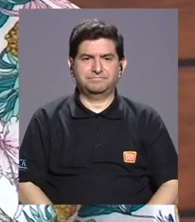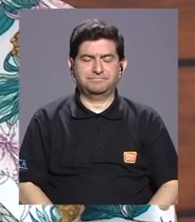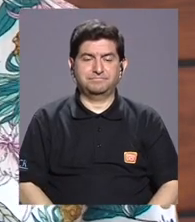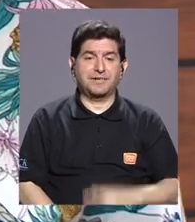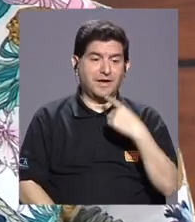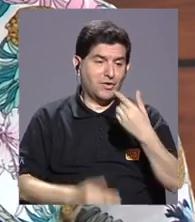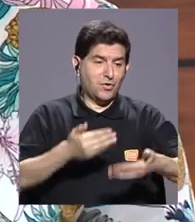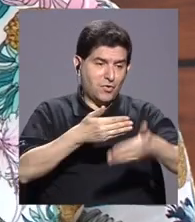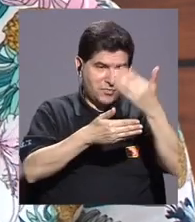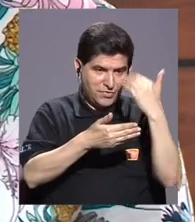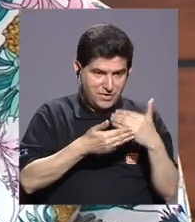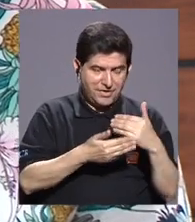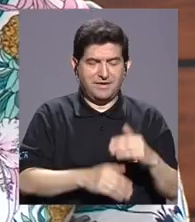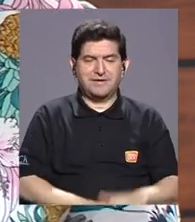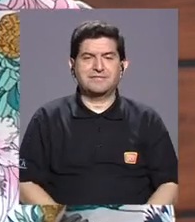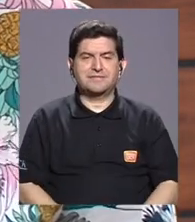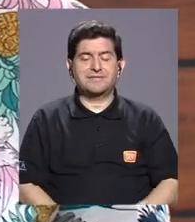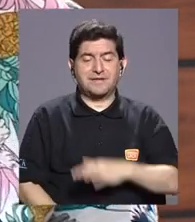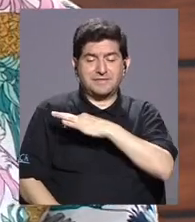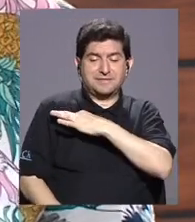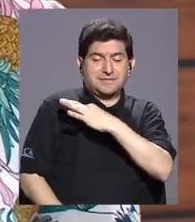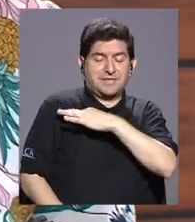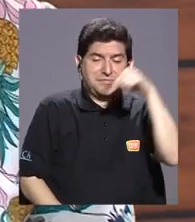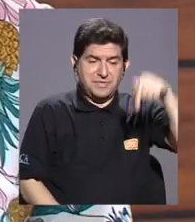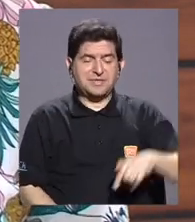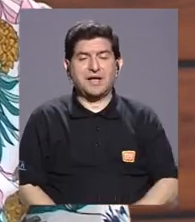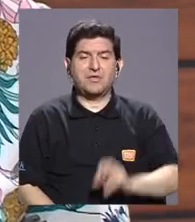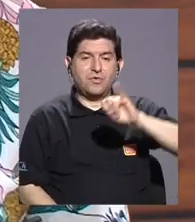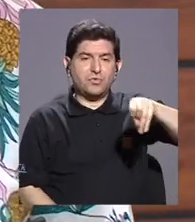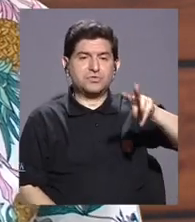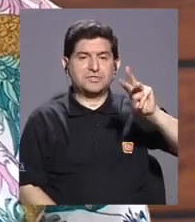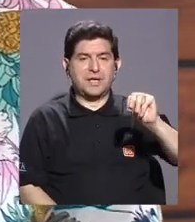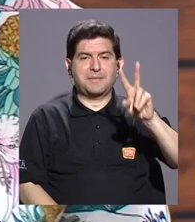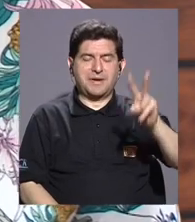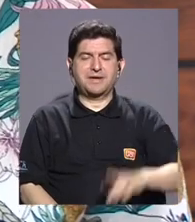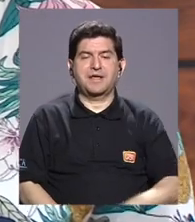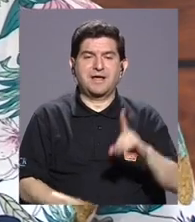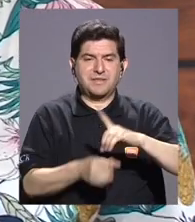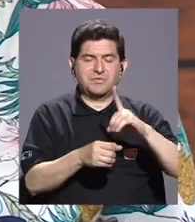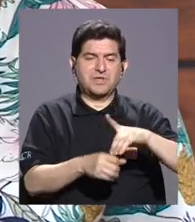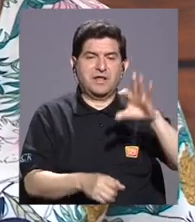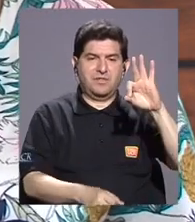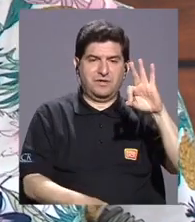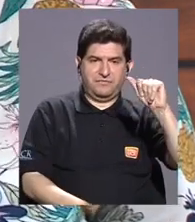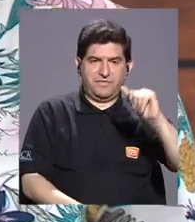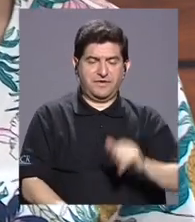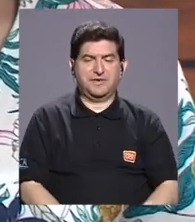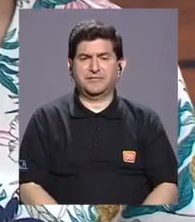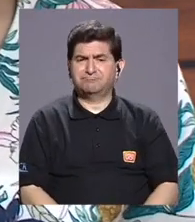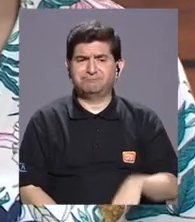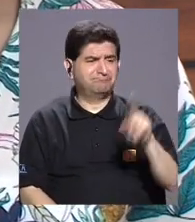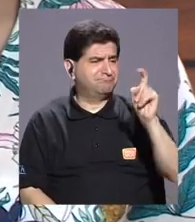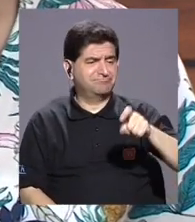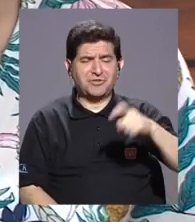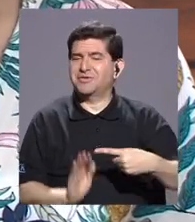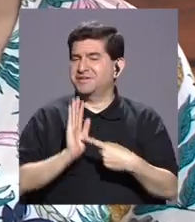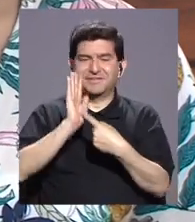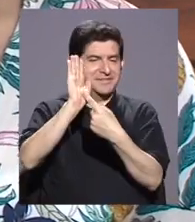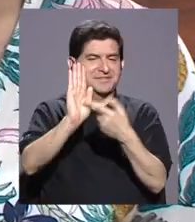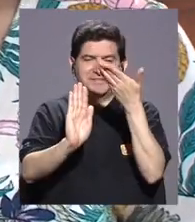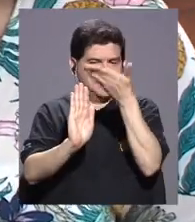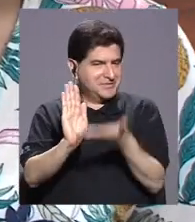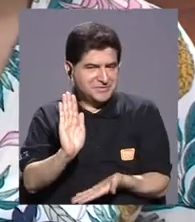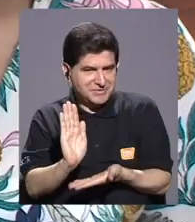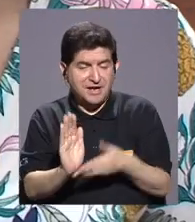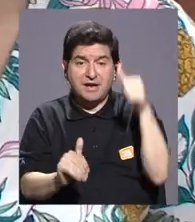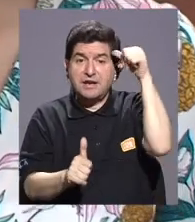Entonces, como les conté, ahora más temprano, nuestro invitado del día de hoy es José María Villalta, diputado de Frente Amplio, no necesita